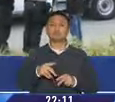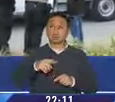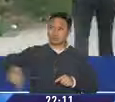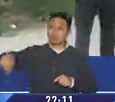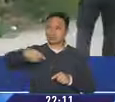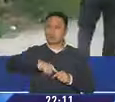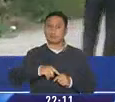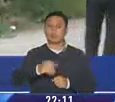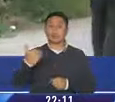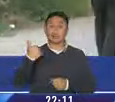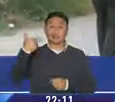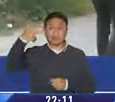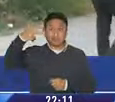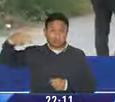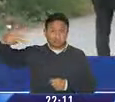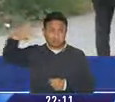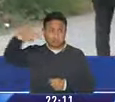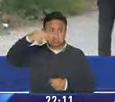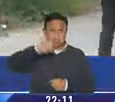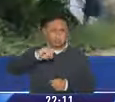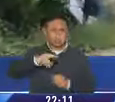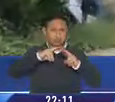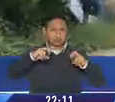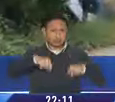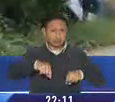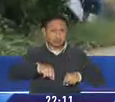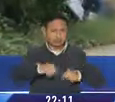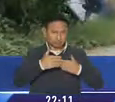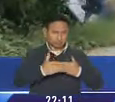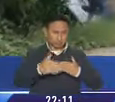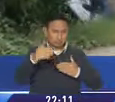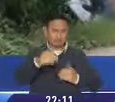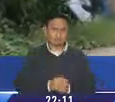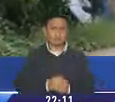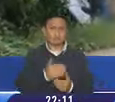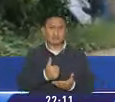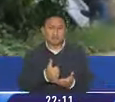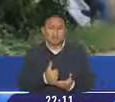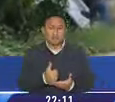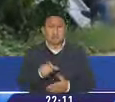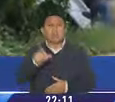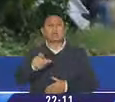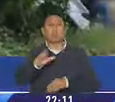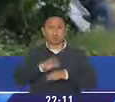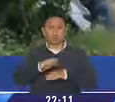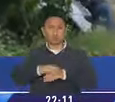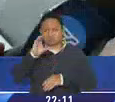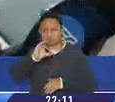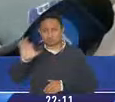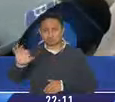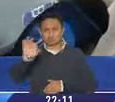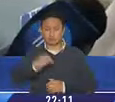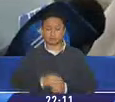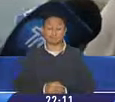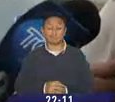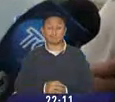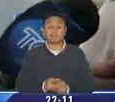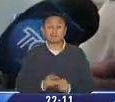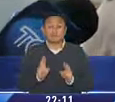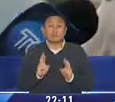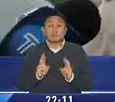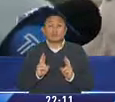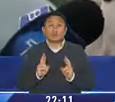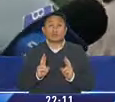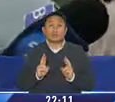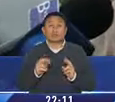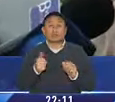existen cámaras de vigilancia para seguir la línea investigativa que ayude a localizar a los delincuentes. Y ojalá haya